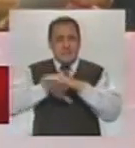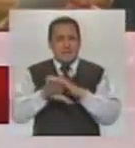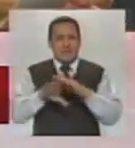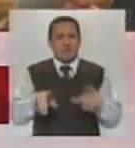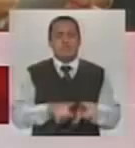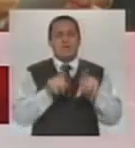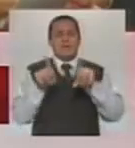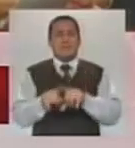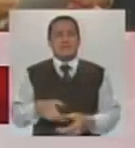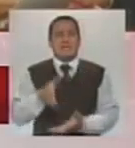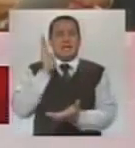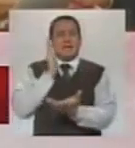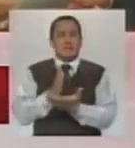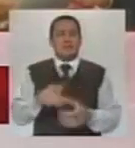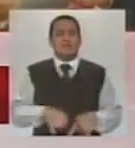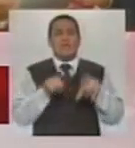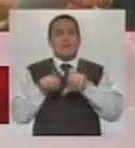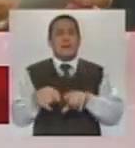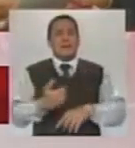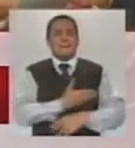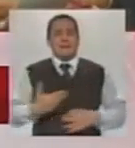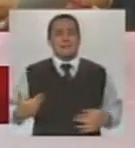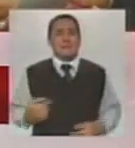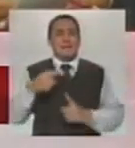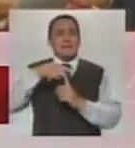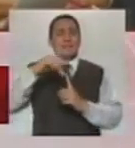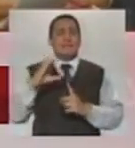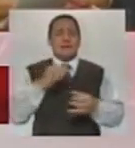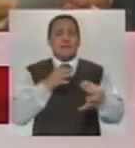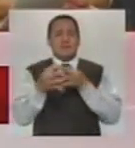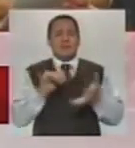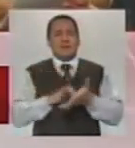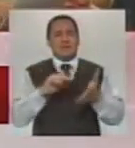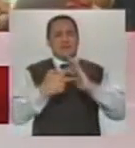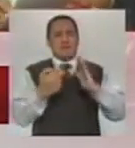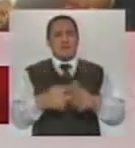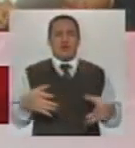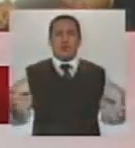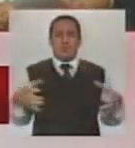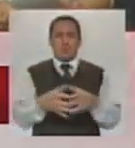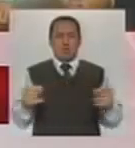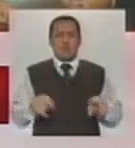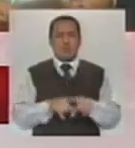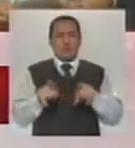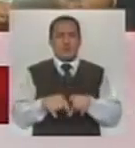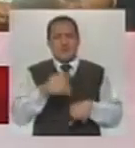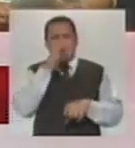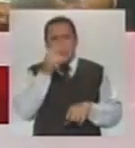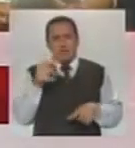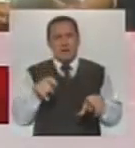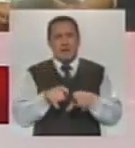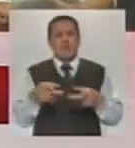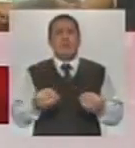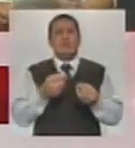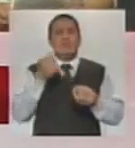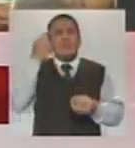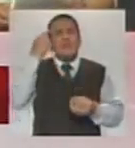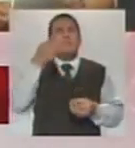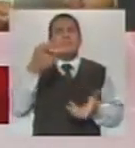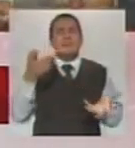esta sentencia. También el presidente del Tribunal Constitucional ha dicho que nos están tratando como una república bananera. ¿Cuál es su opinión como jefe de Estado de